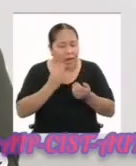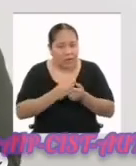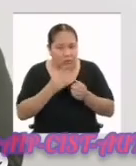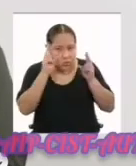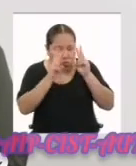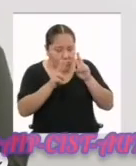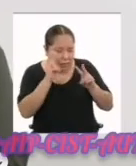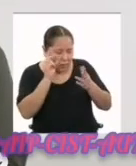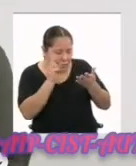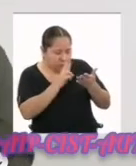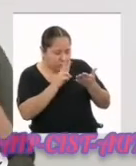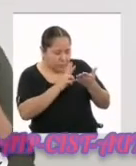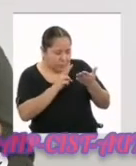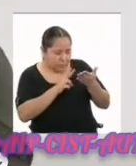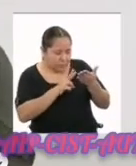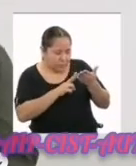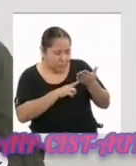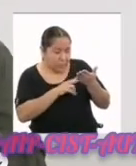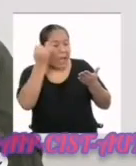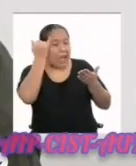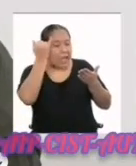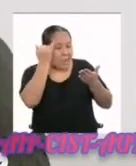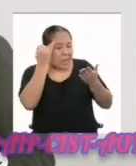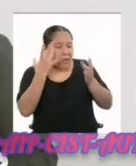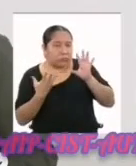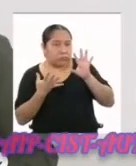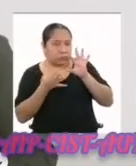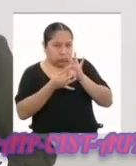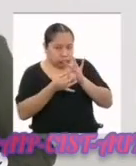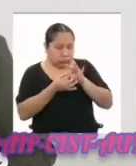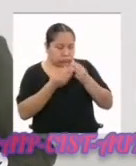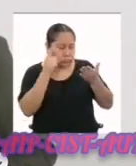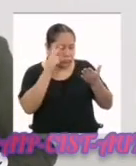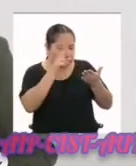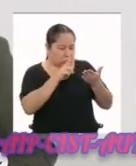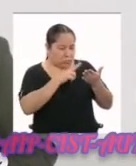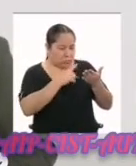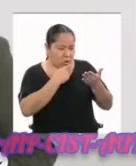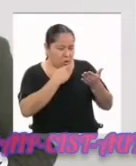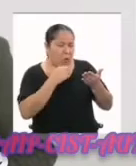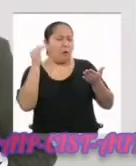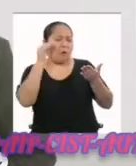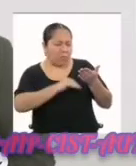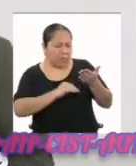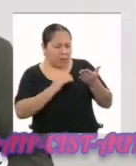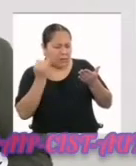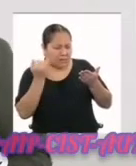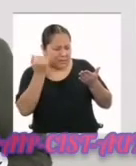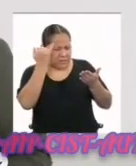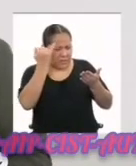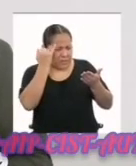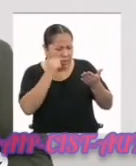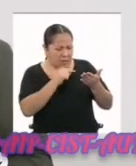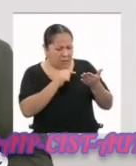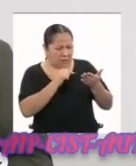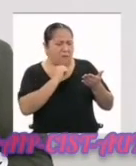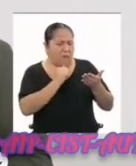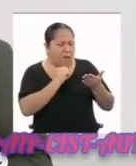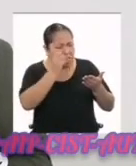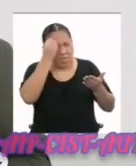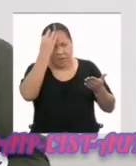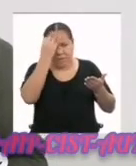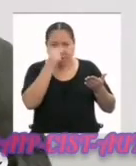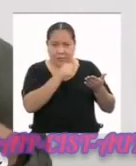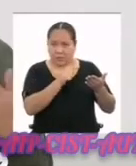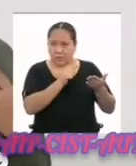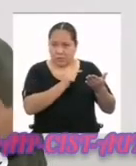que las ideas guardan relación entre sí, o sea, no se repiten innecesariamente y no falta ninguna